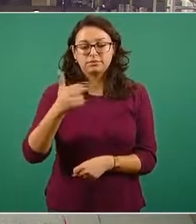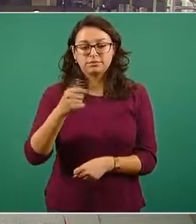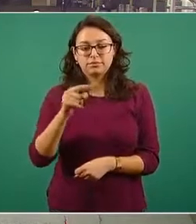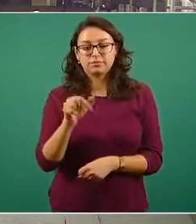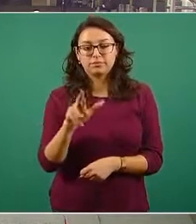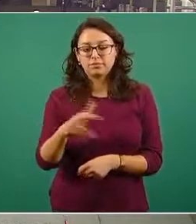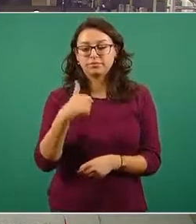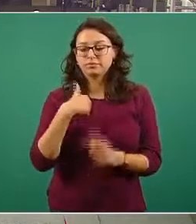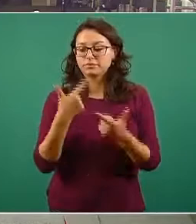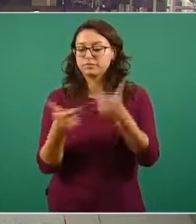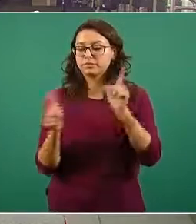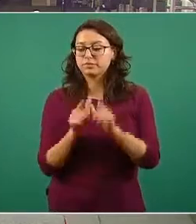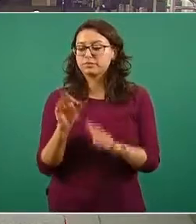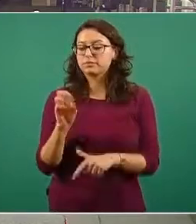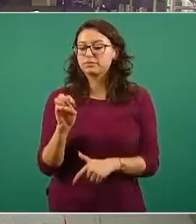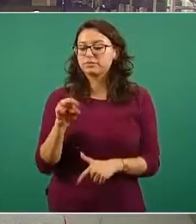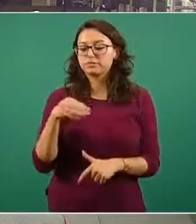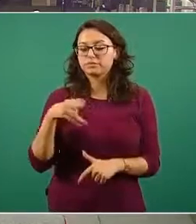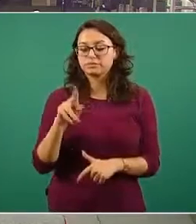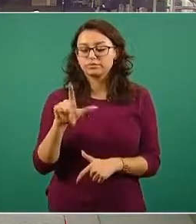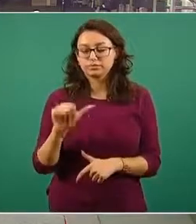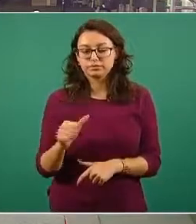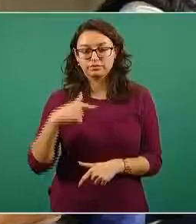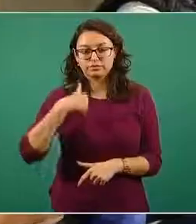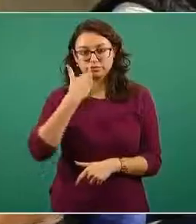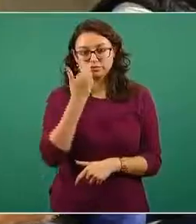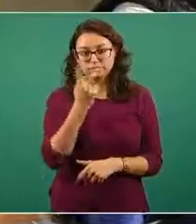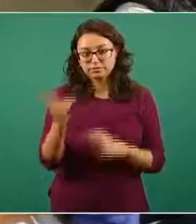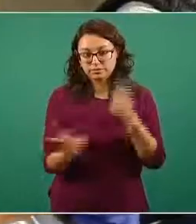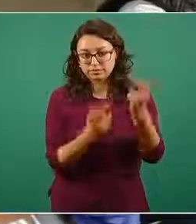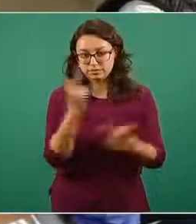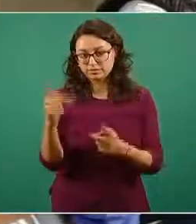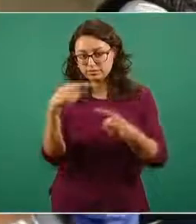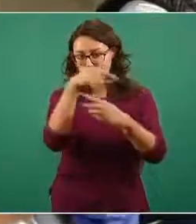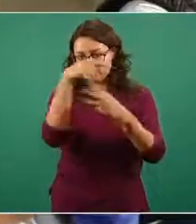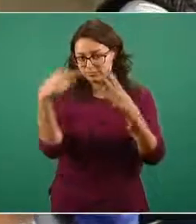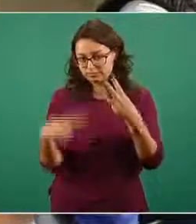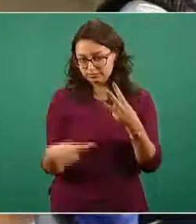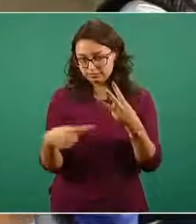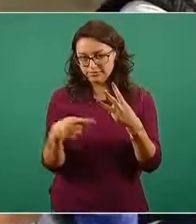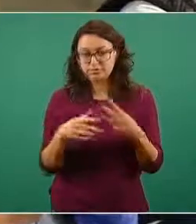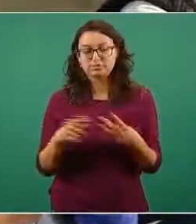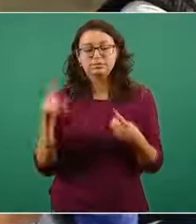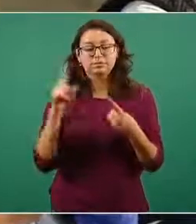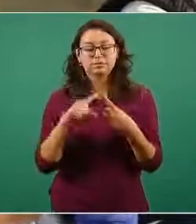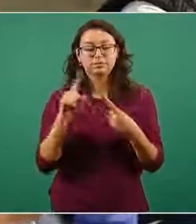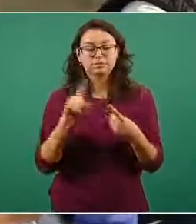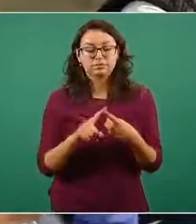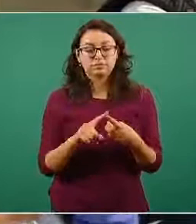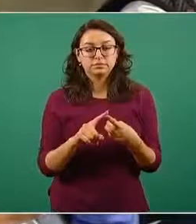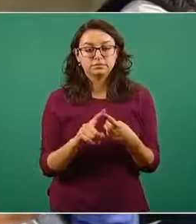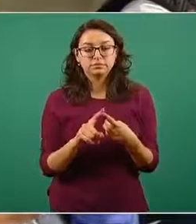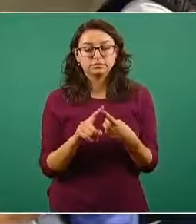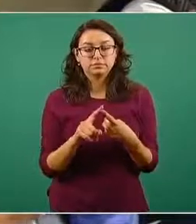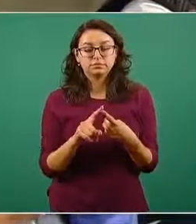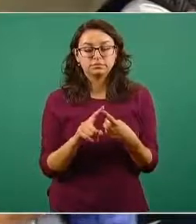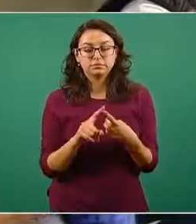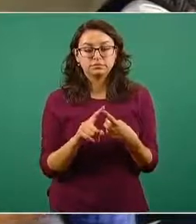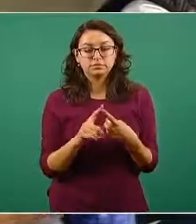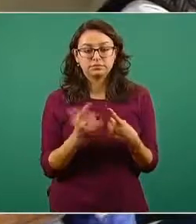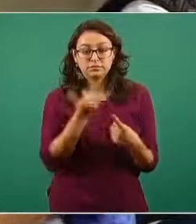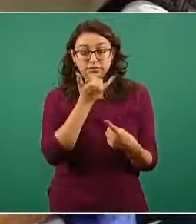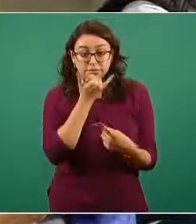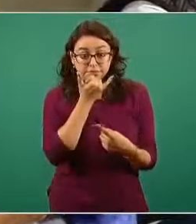le quiero hacer 3 preguntas, si me permiten. La primera tiene que ver disculpe, pero con salud del presidente